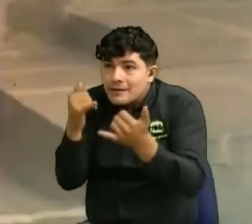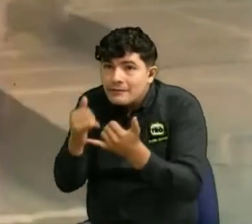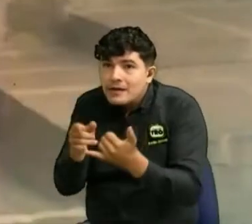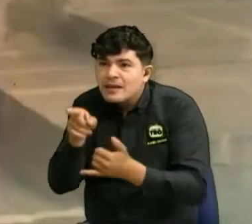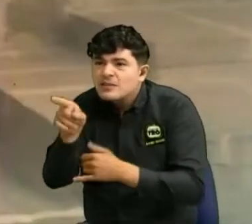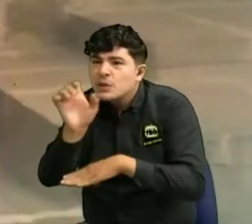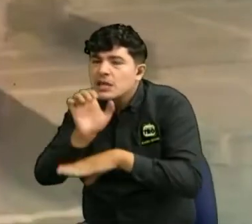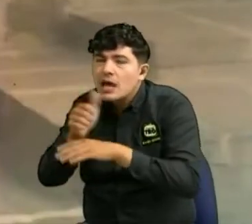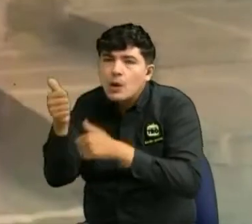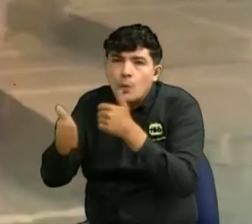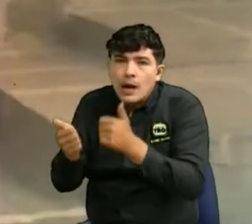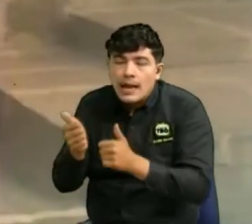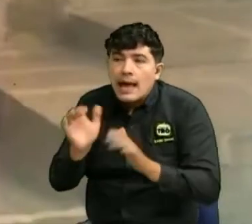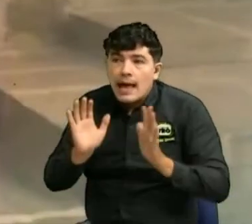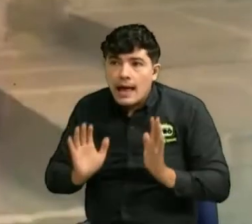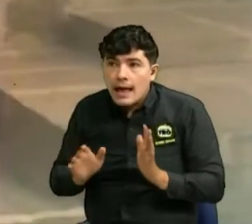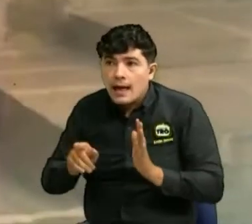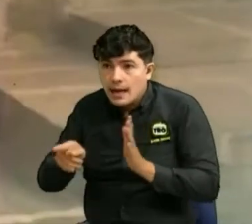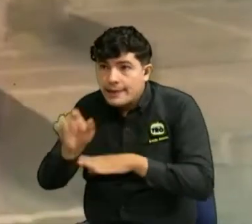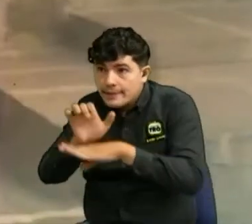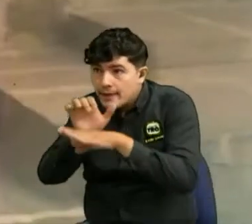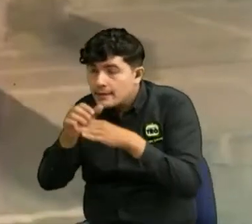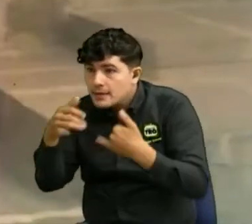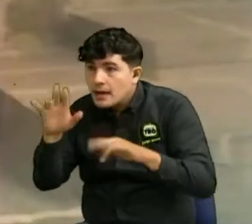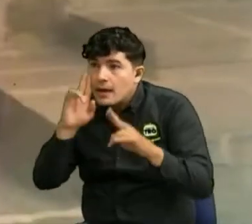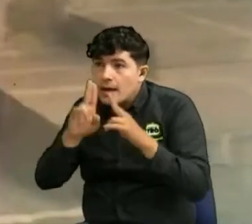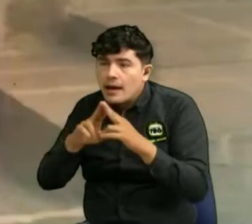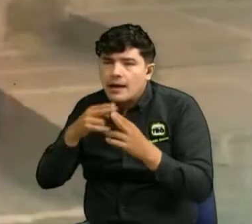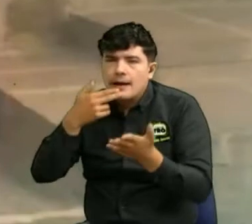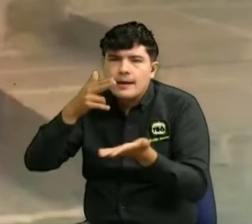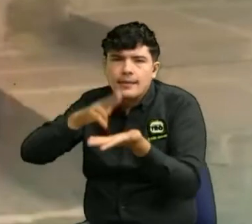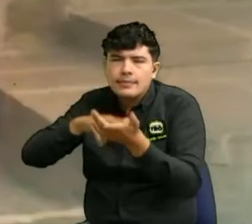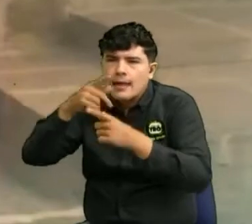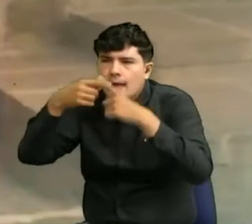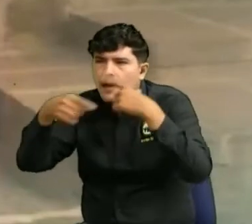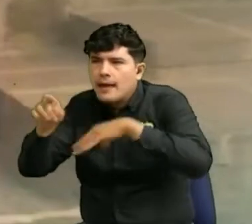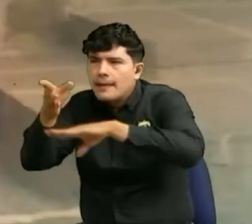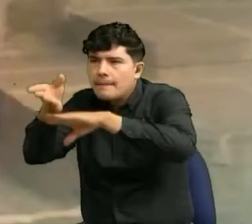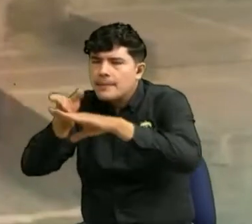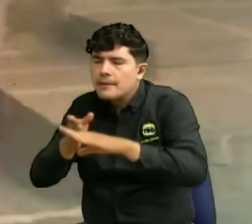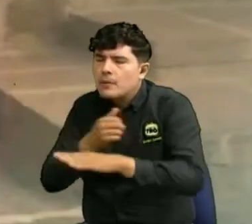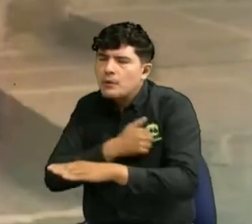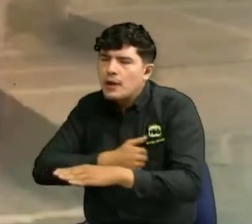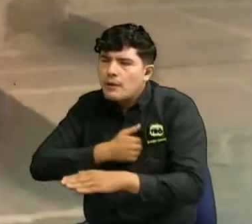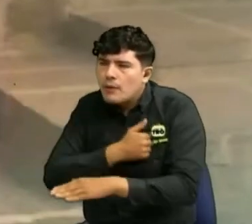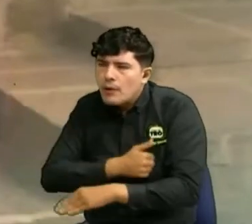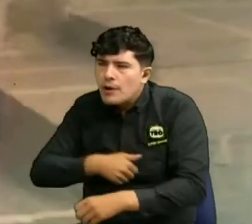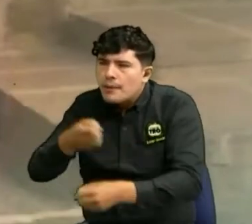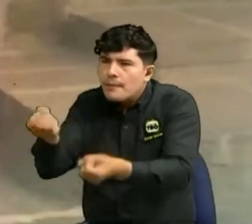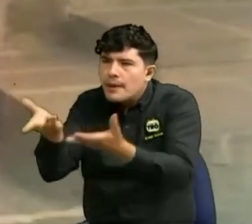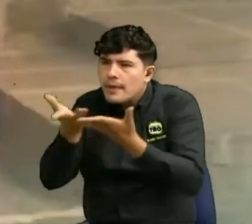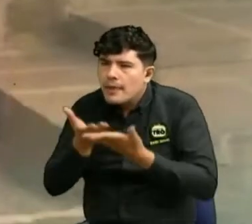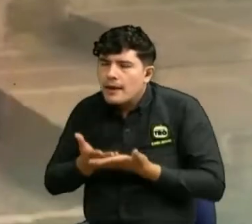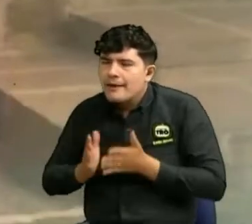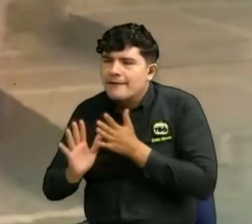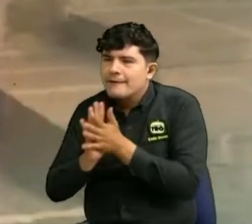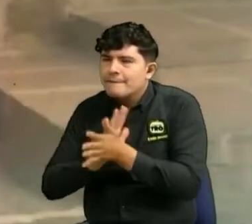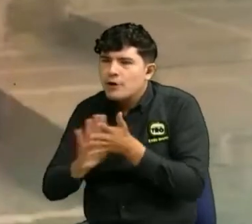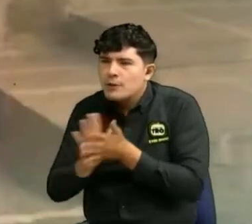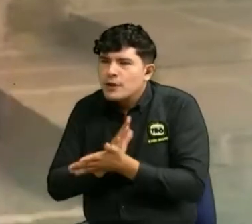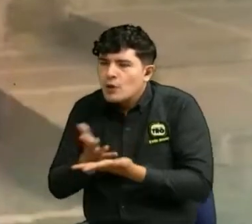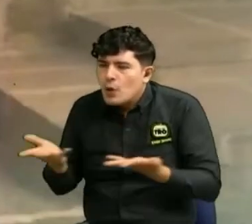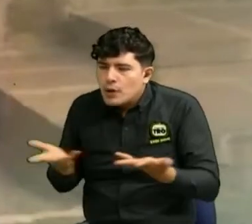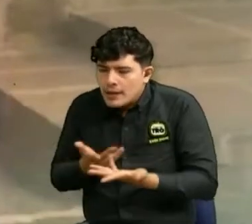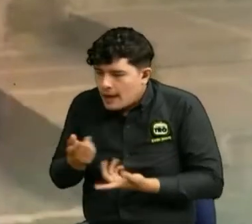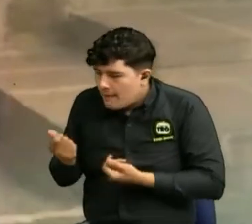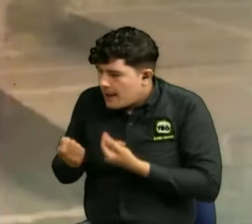y mediante un derecho de petición requerirla para que le informe dónde le depositó ese dinero, porque